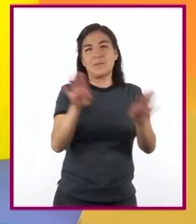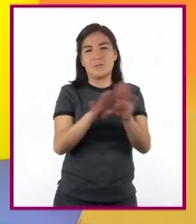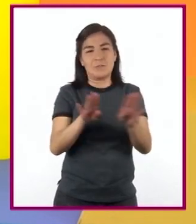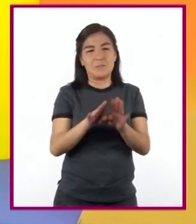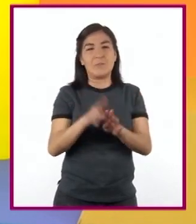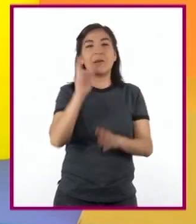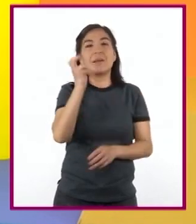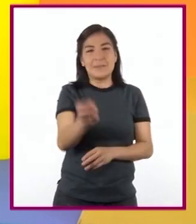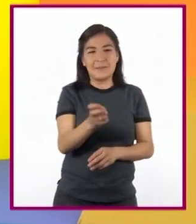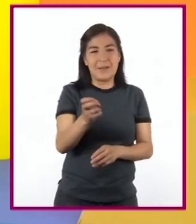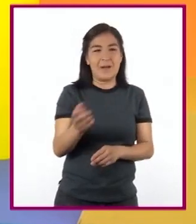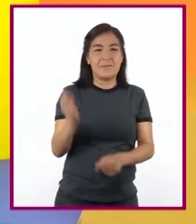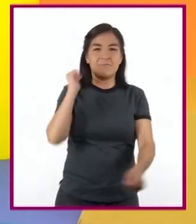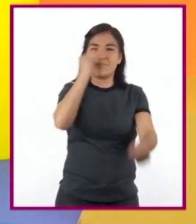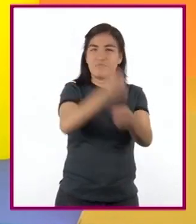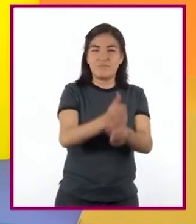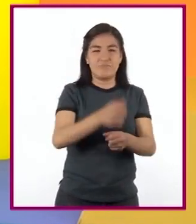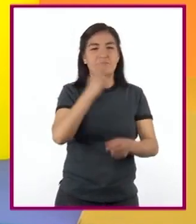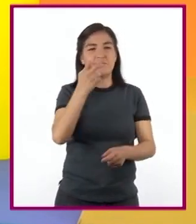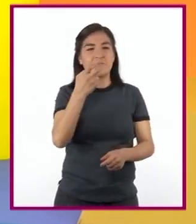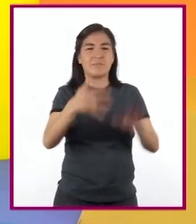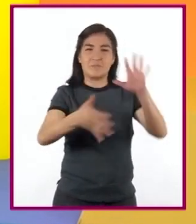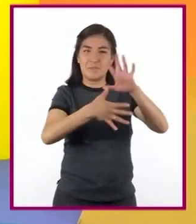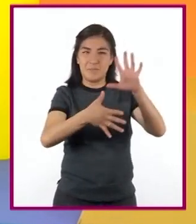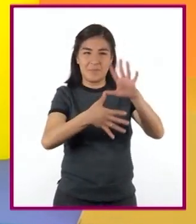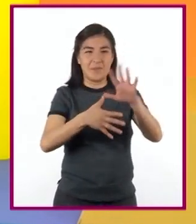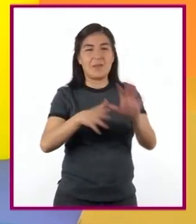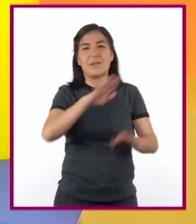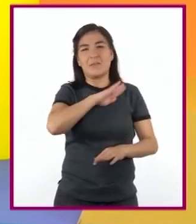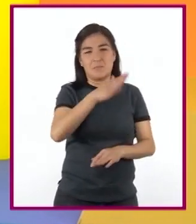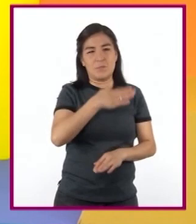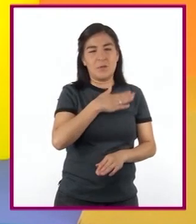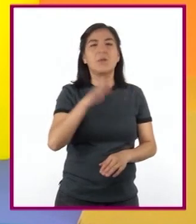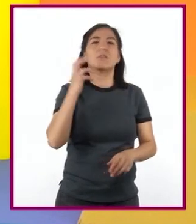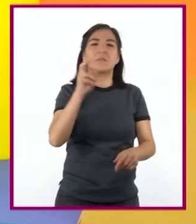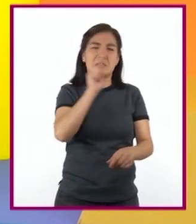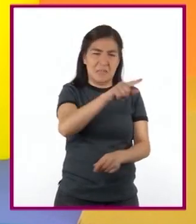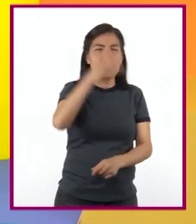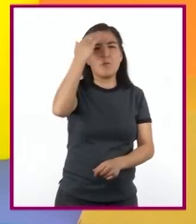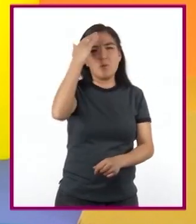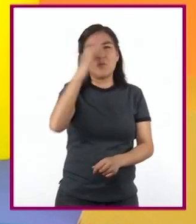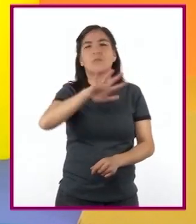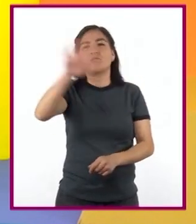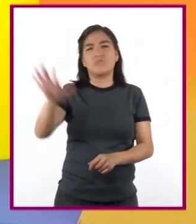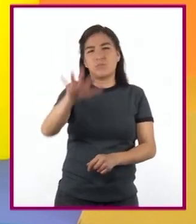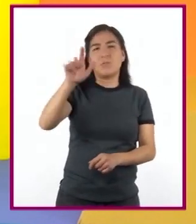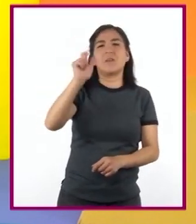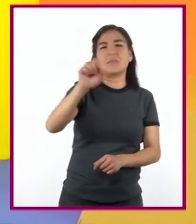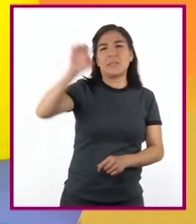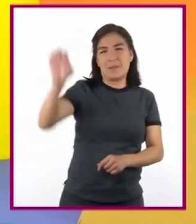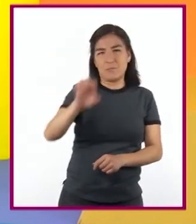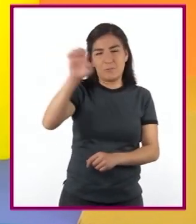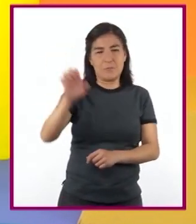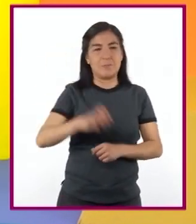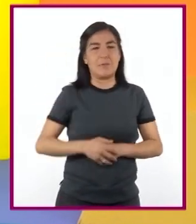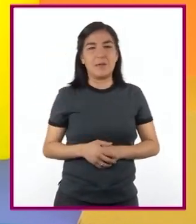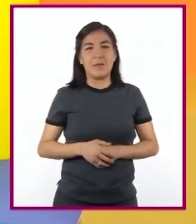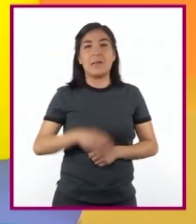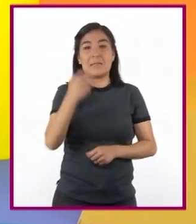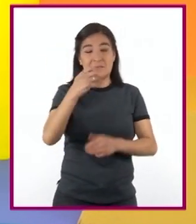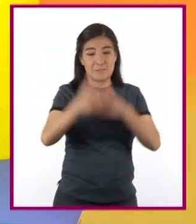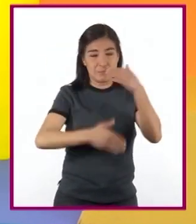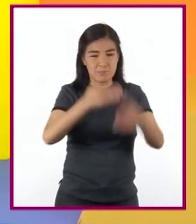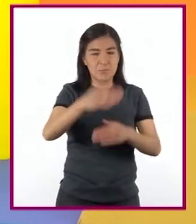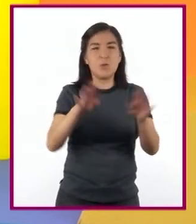América española o que conocieron en sus estadías en Europa. Todos ellos tuvieron